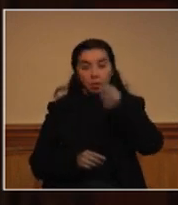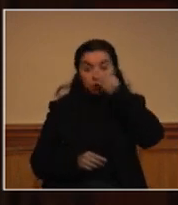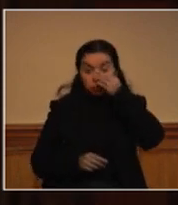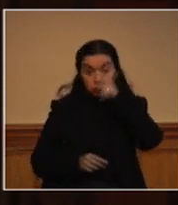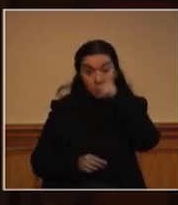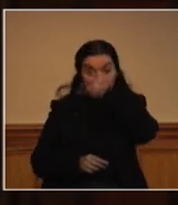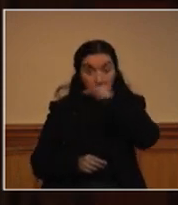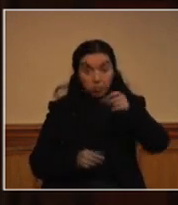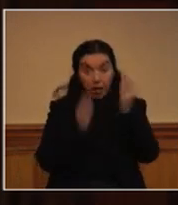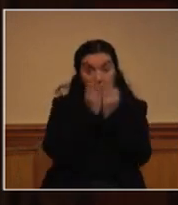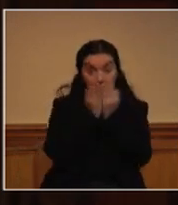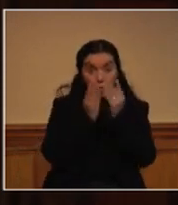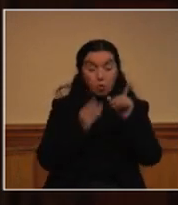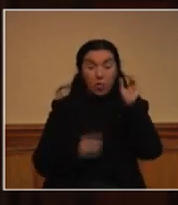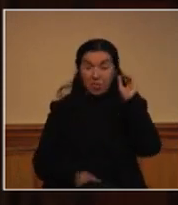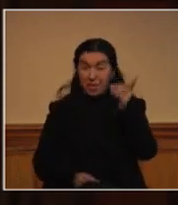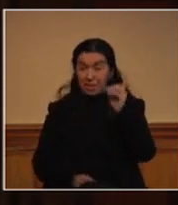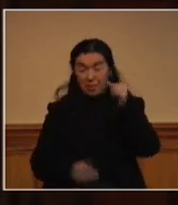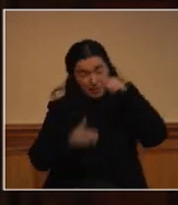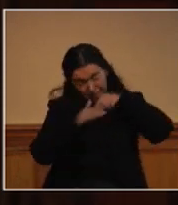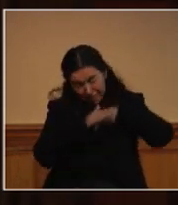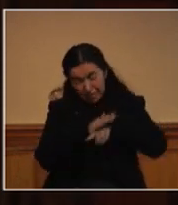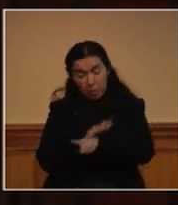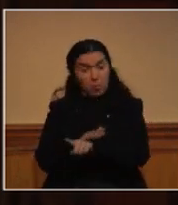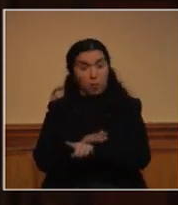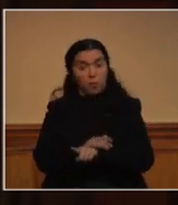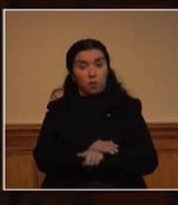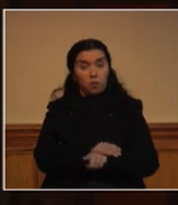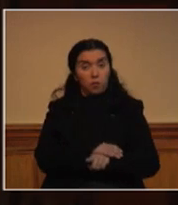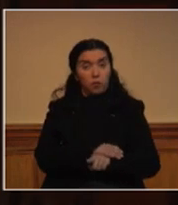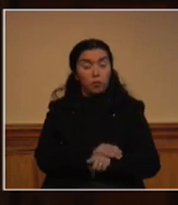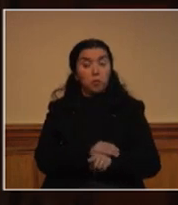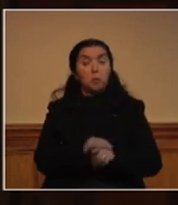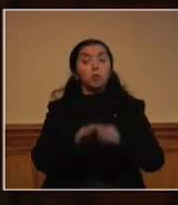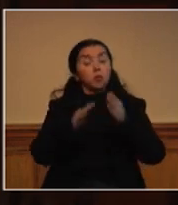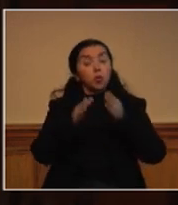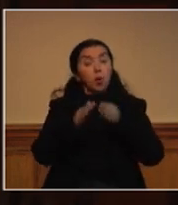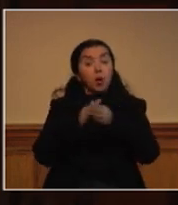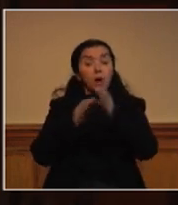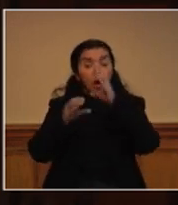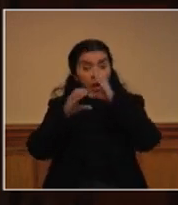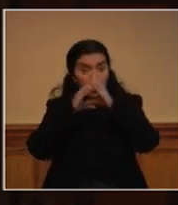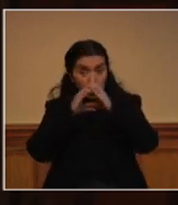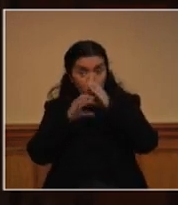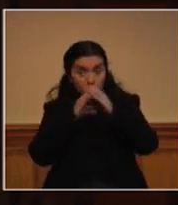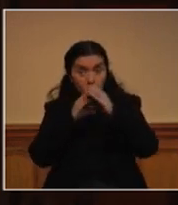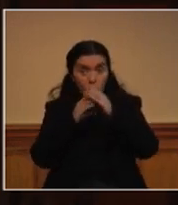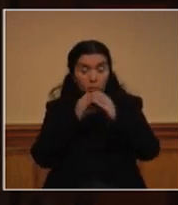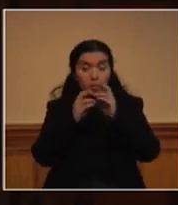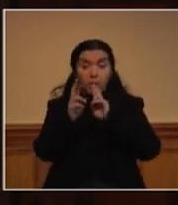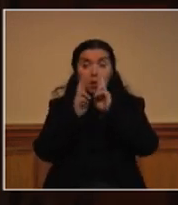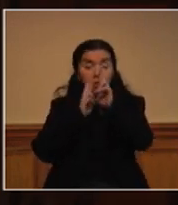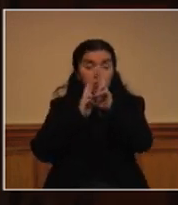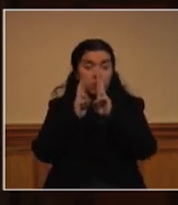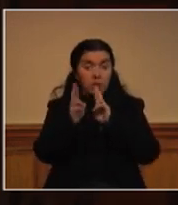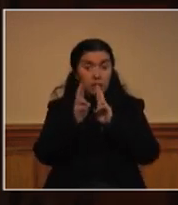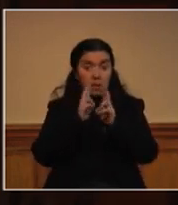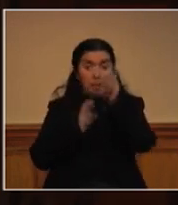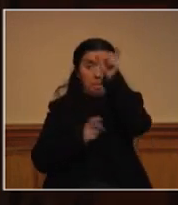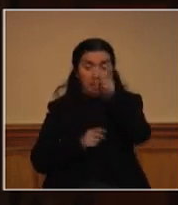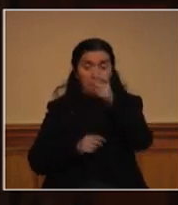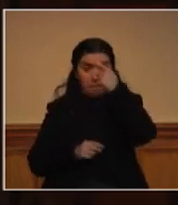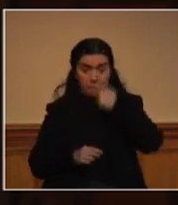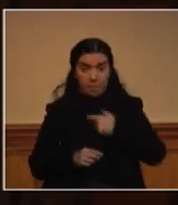alumnos con estas discapacidades severas no solamente han accedido a la posibilidad de comunicarse, establecer interacción